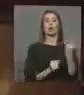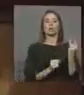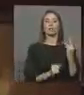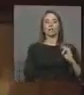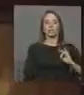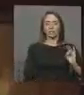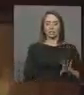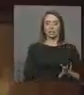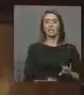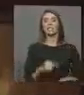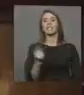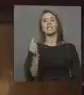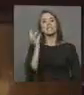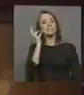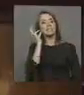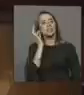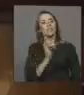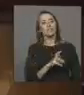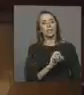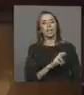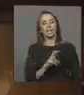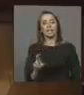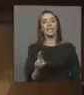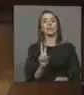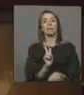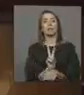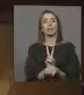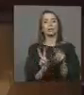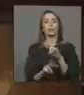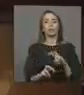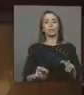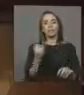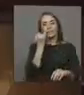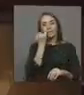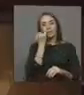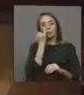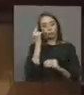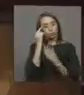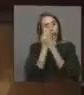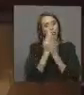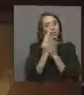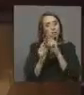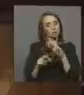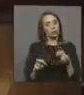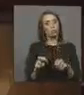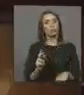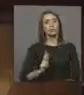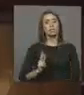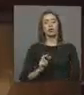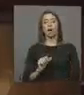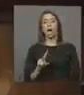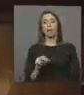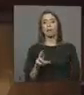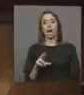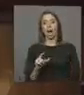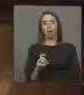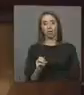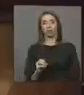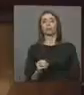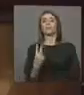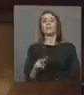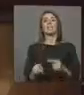de Chile, Marcela Ferrer, el profesor investigador del Instituto de Estudio de la Sociedad, don Claudio Alvarado. Y